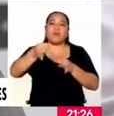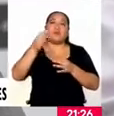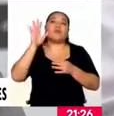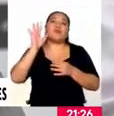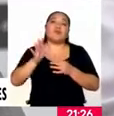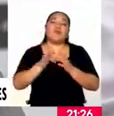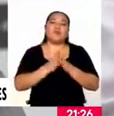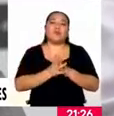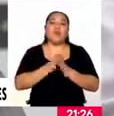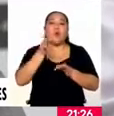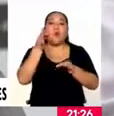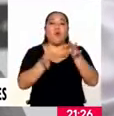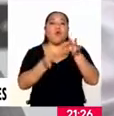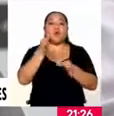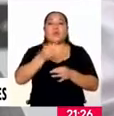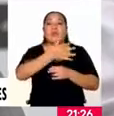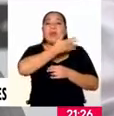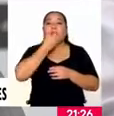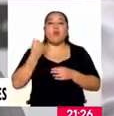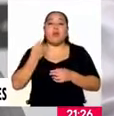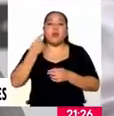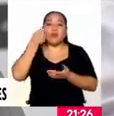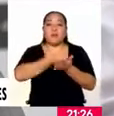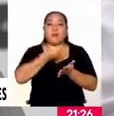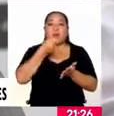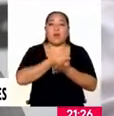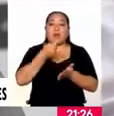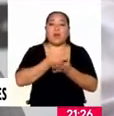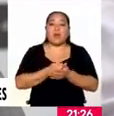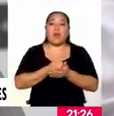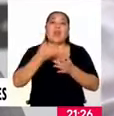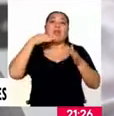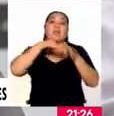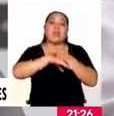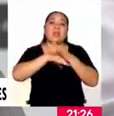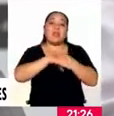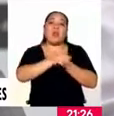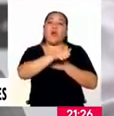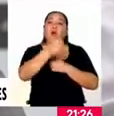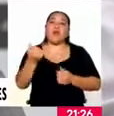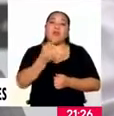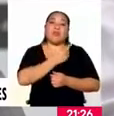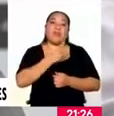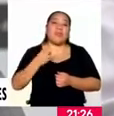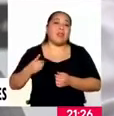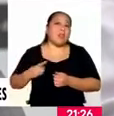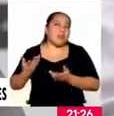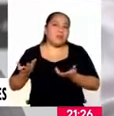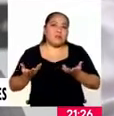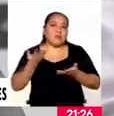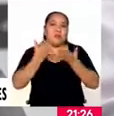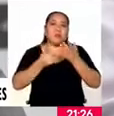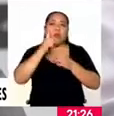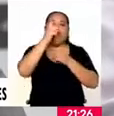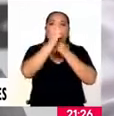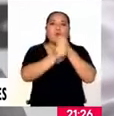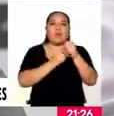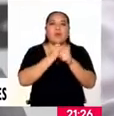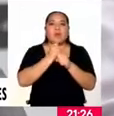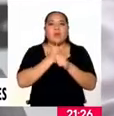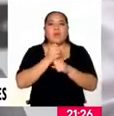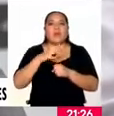justas aspiraciones de mejores sueldos o de ingreso a la carrera o a cargos directivos por un año, porque va a suceder en el